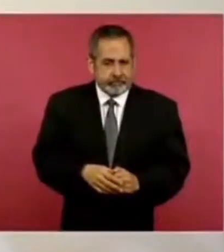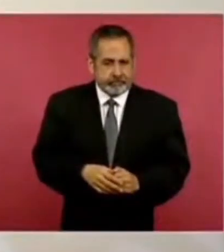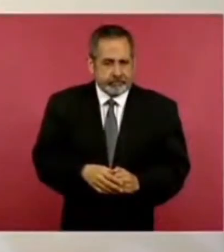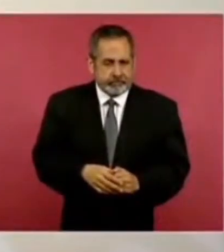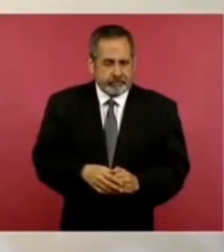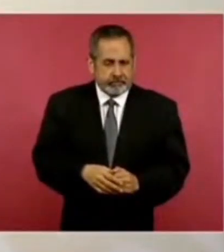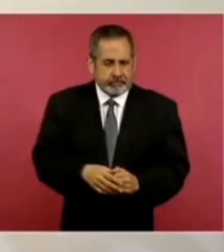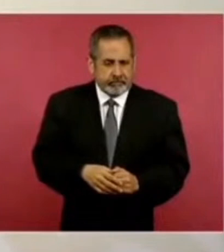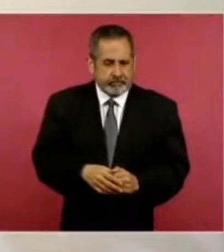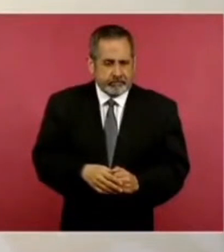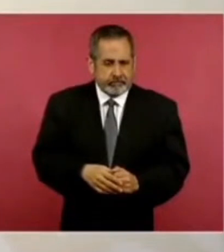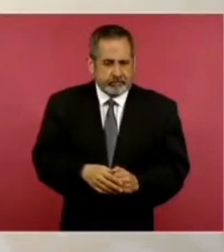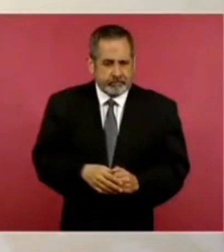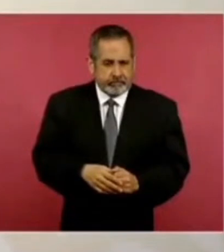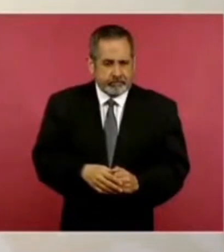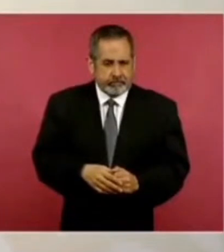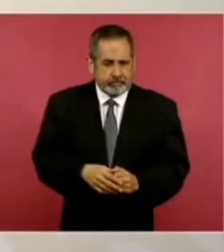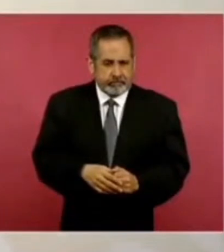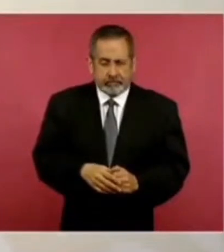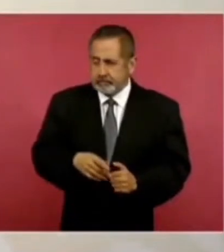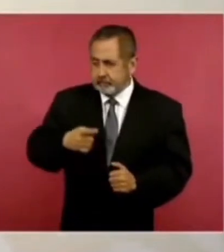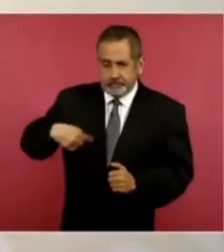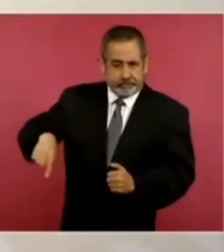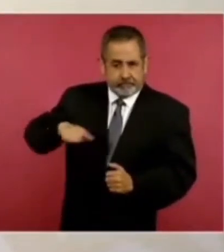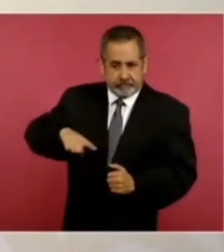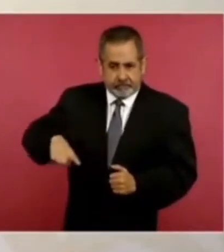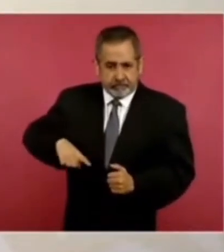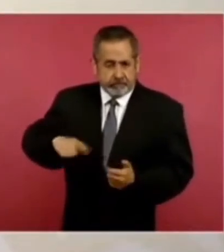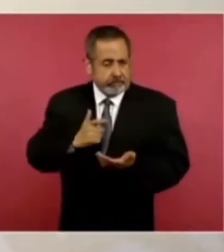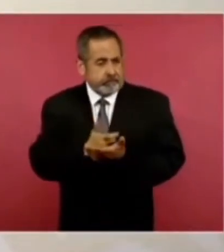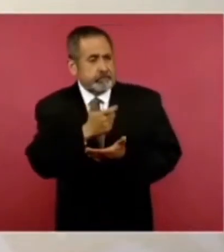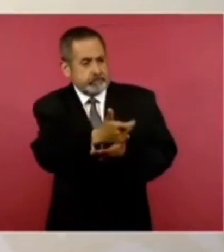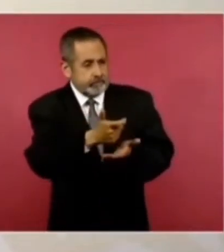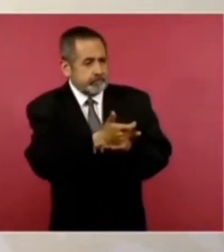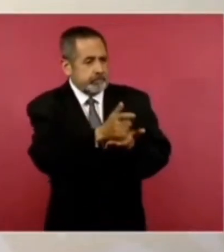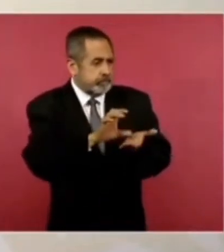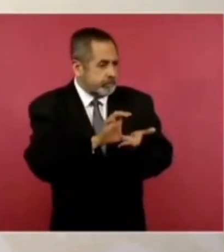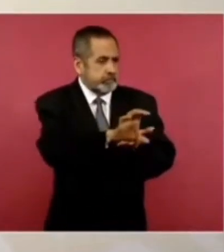así famosísimas de las que tomaban antes los de arriba.